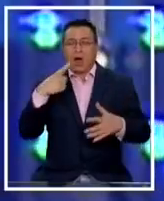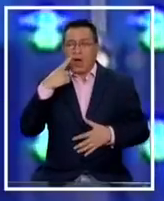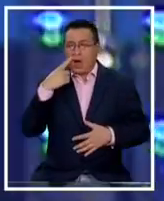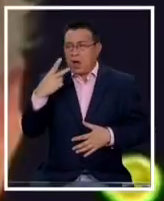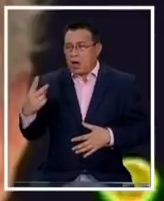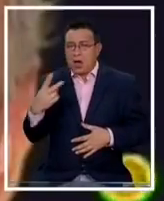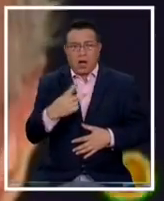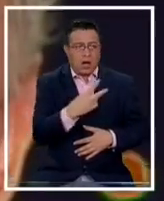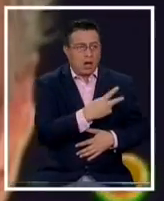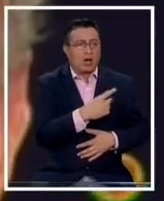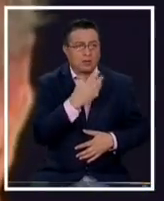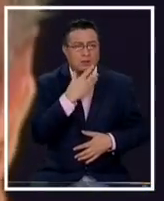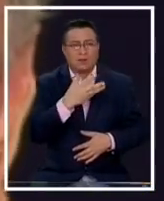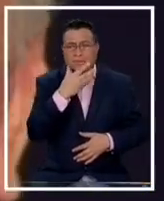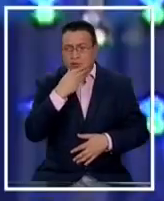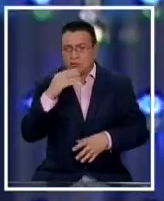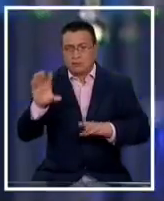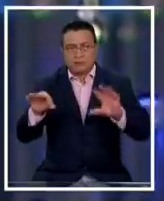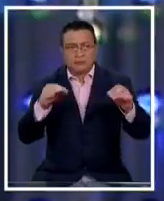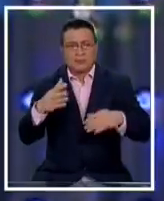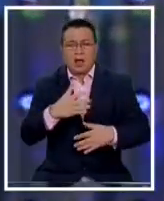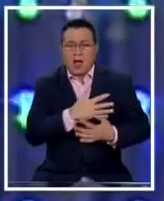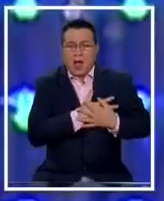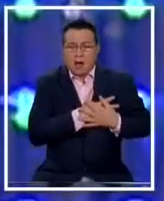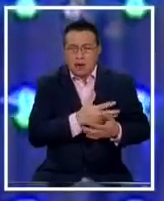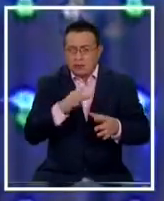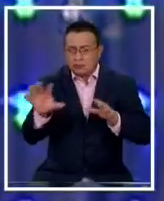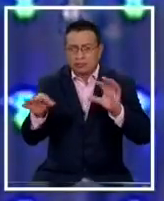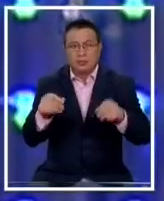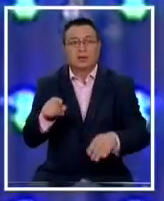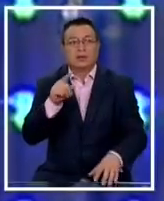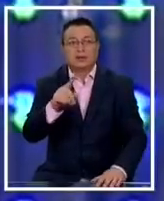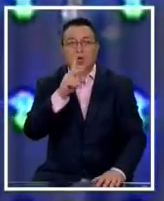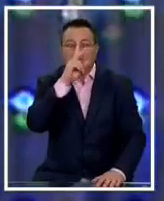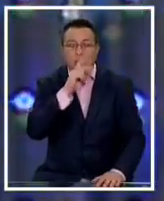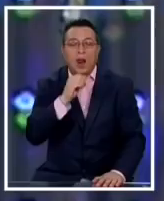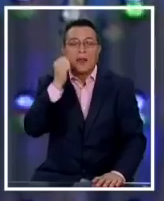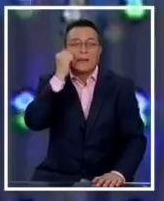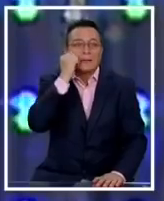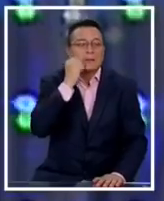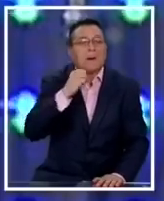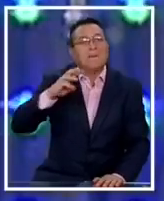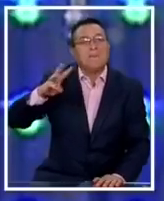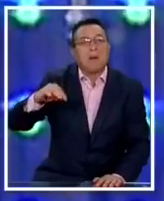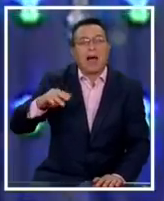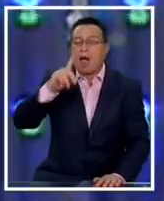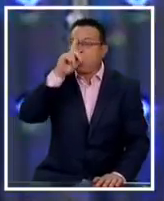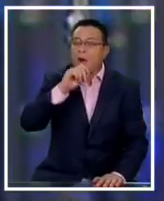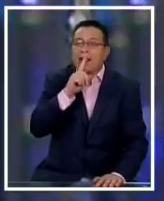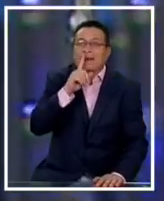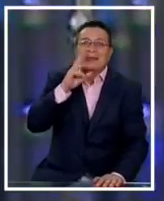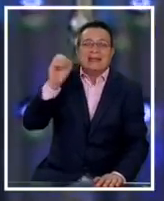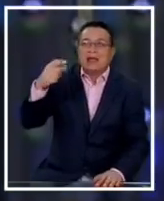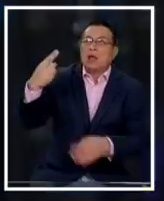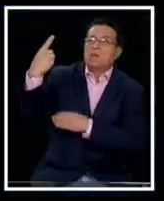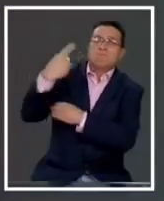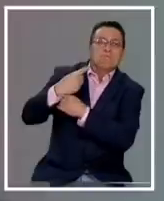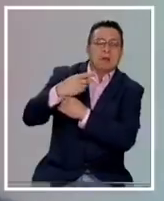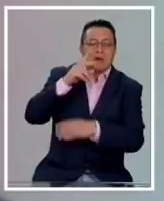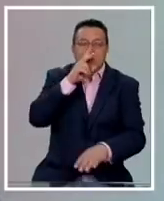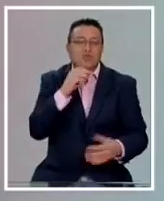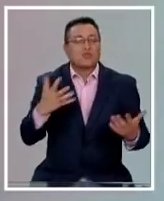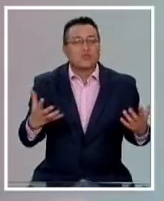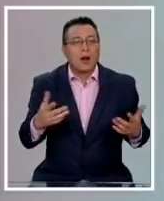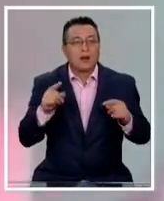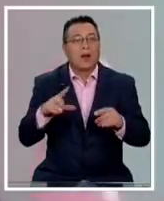lado, encontramos belleza, encontramos amor. Ella tenía esa cosa como de mamá. Era como una tía cercana, una Madonna italiana. Pese a